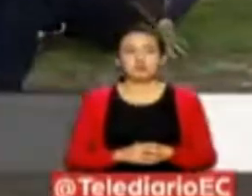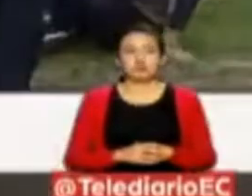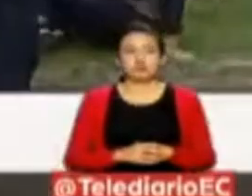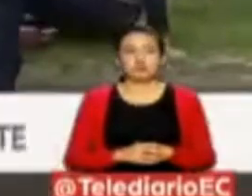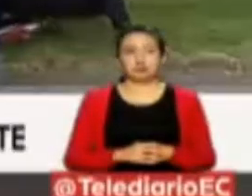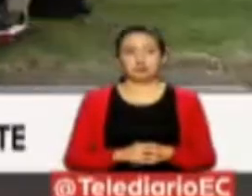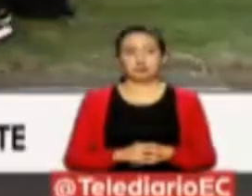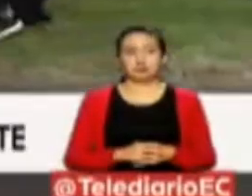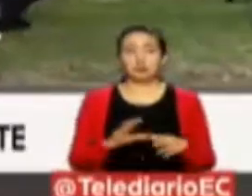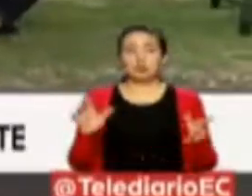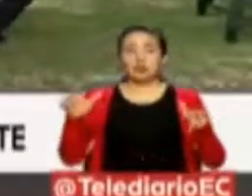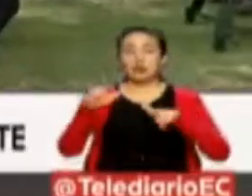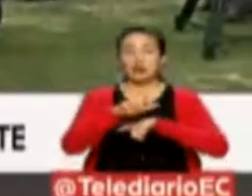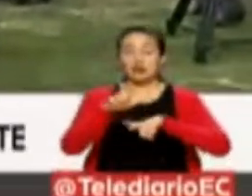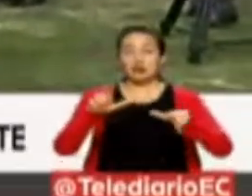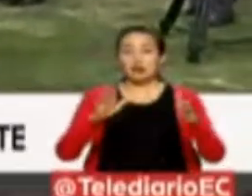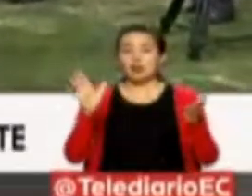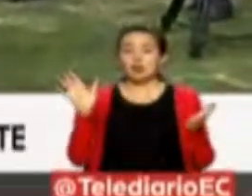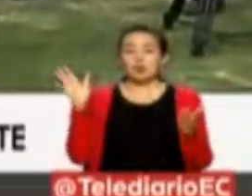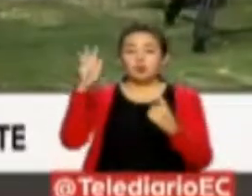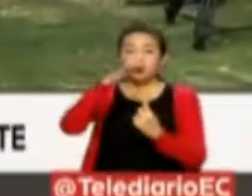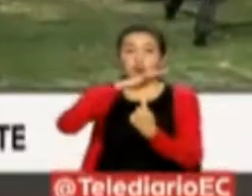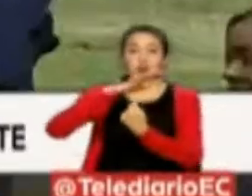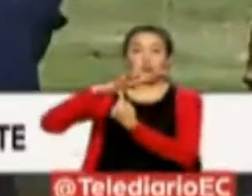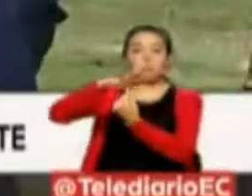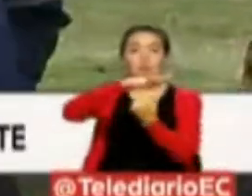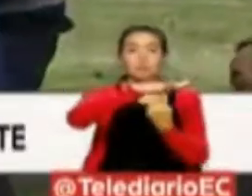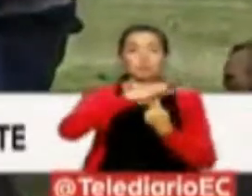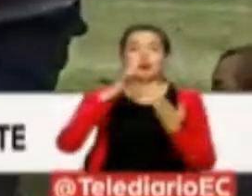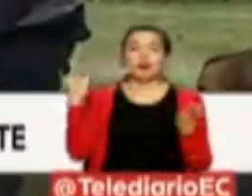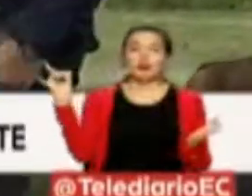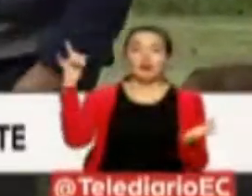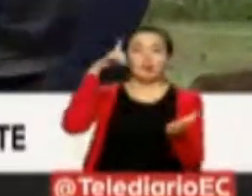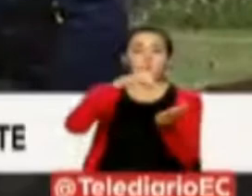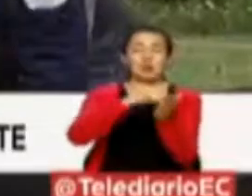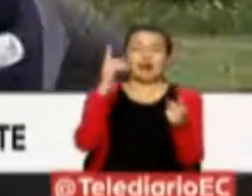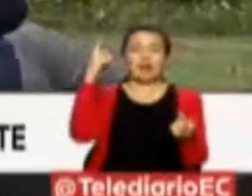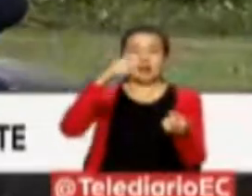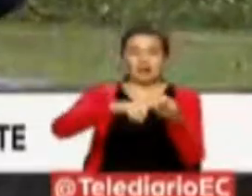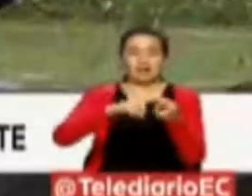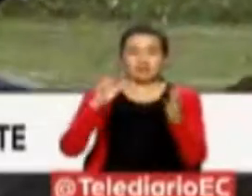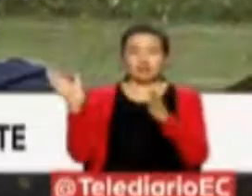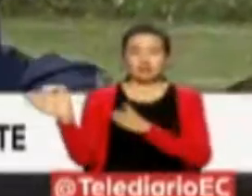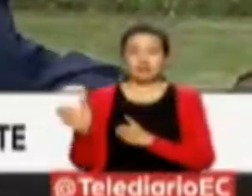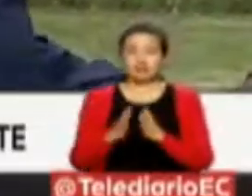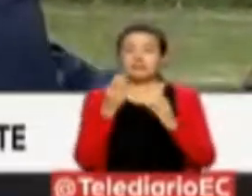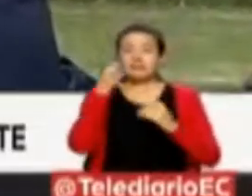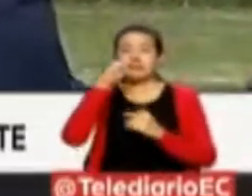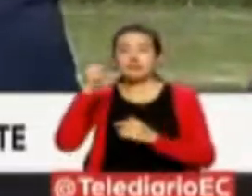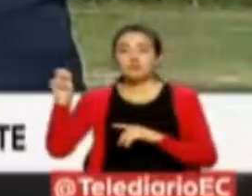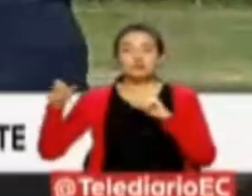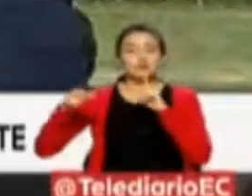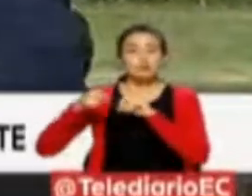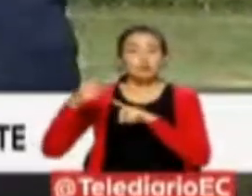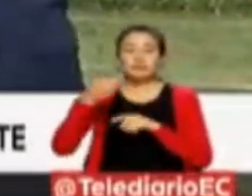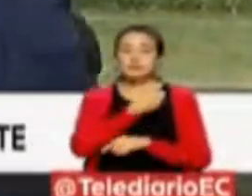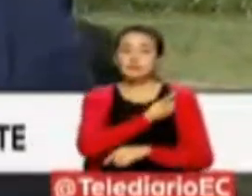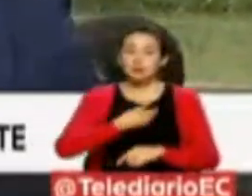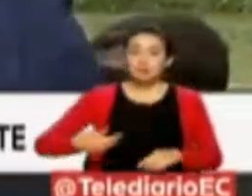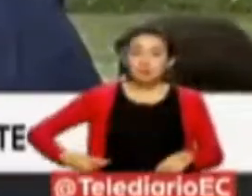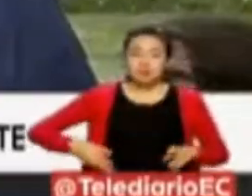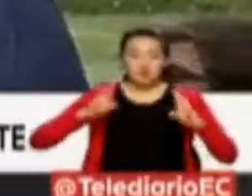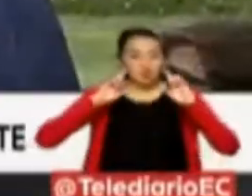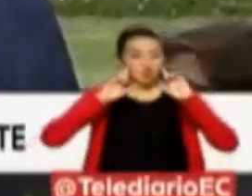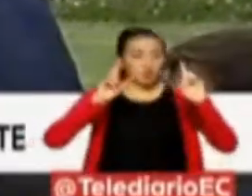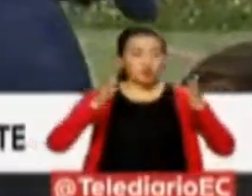el sitio elegido para el encuentro propició un diálogo abierto fue en el parque bicentenario norte de quito donde el presidente lenin moreno reconoció